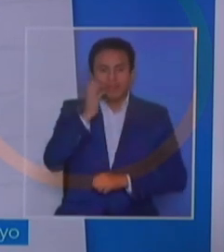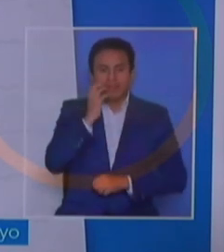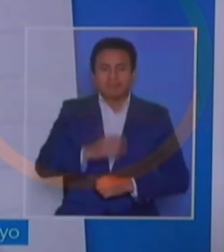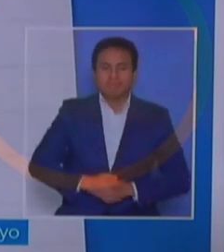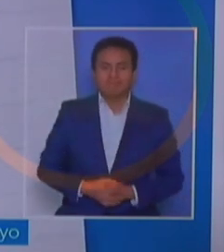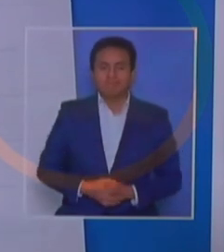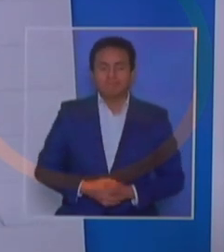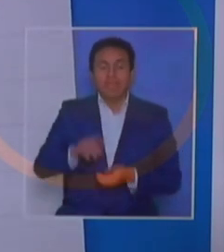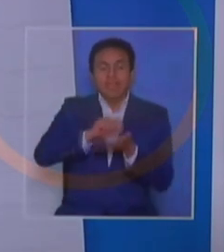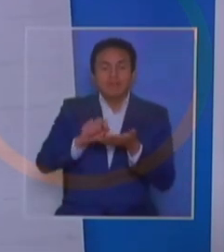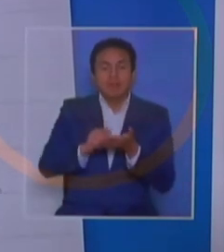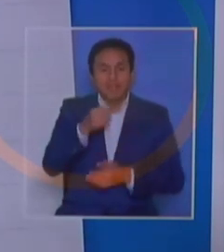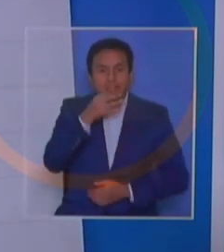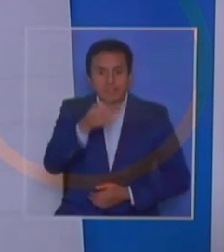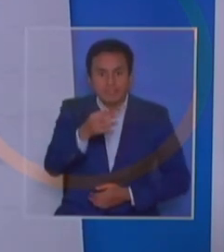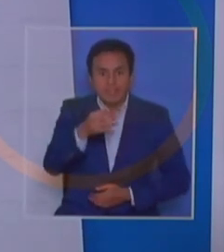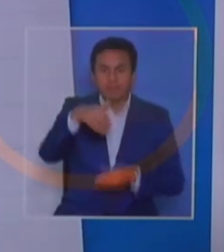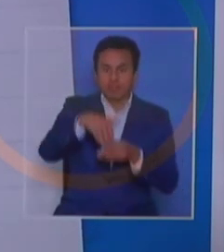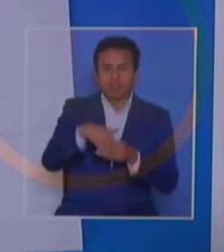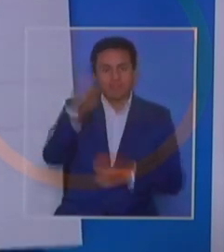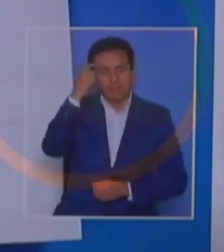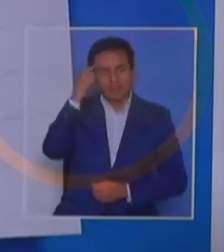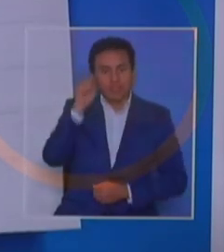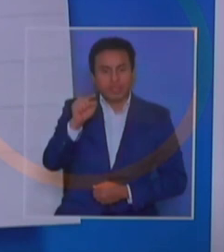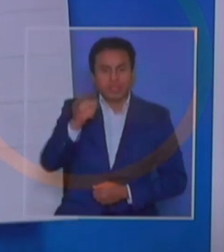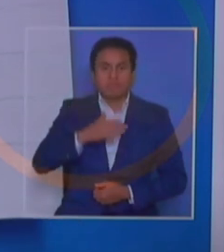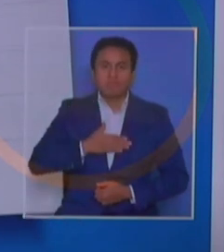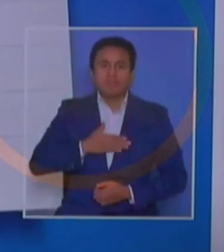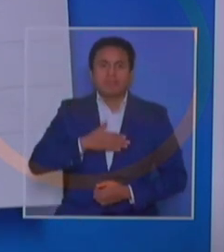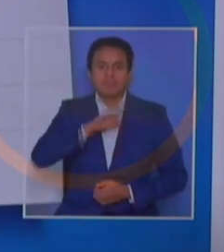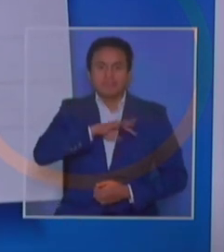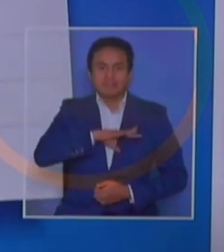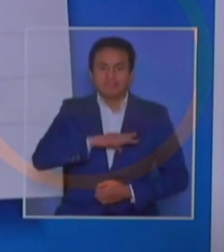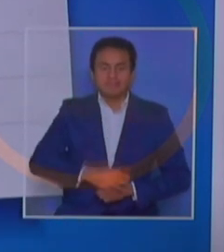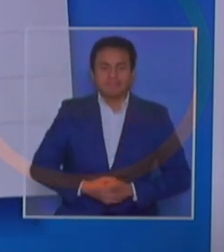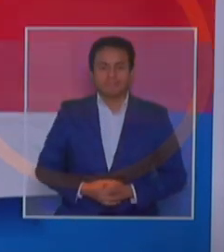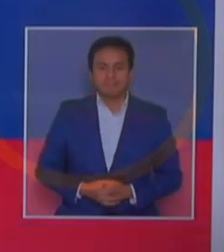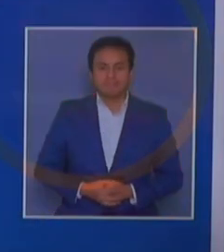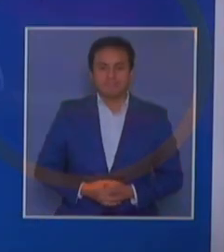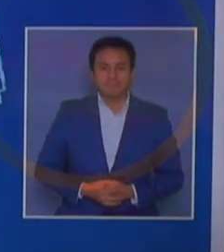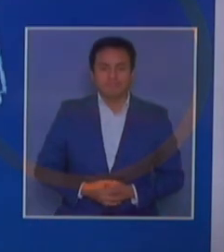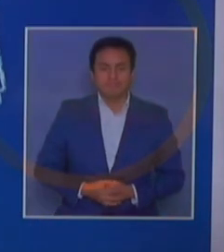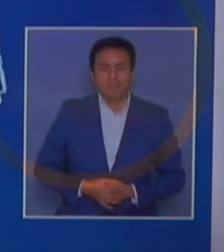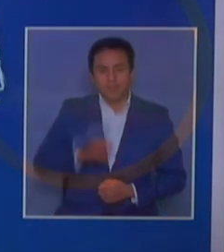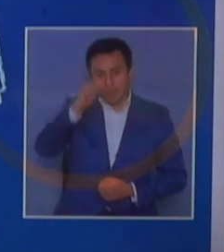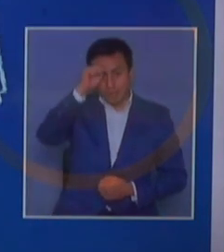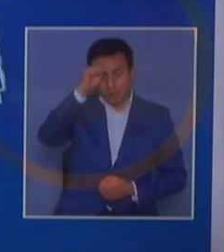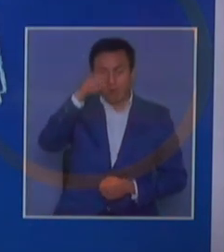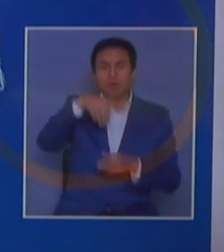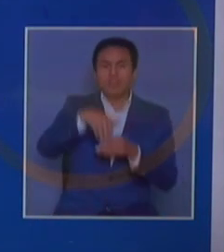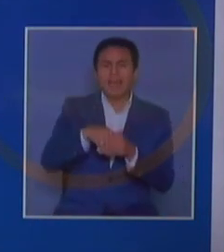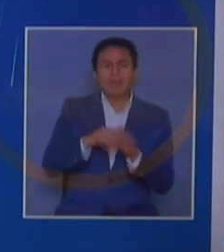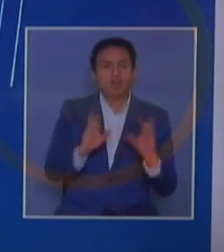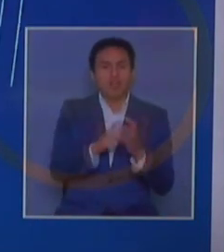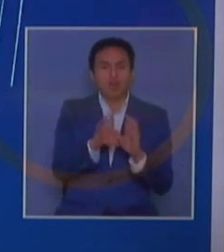a votar no tratar de entusiasmar a la gente de izquierda que voy a votar vengan loco que preferible esto a que tengamos la Constitución de pinoche